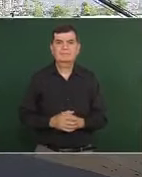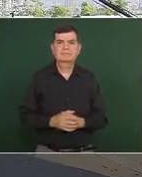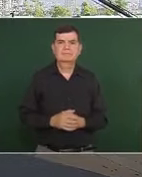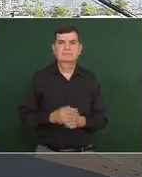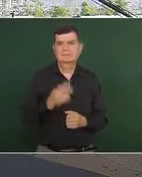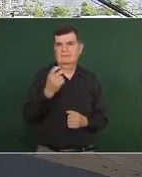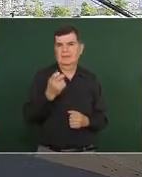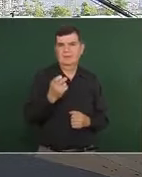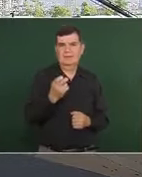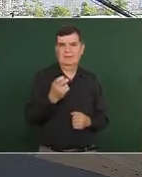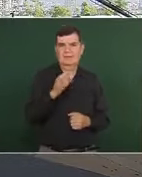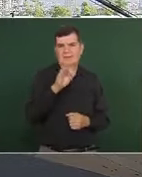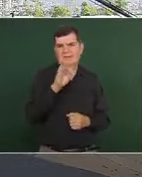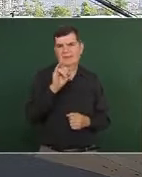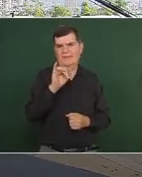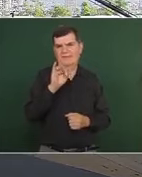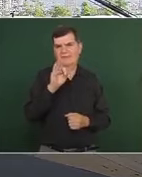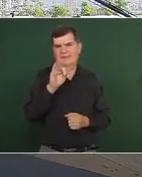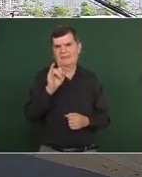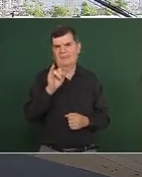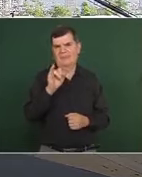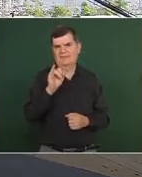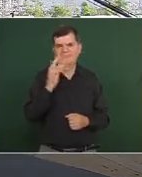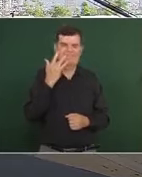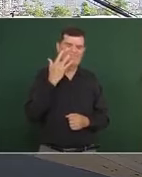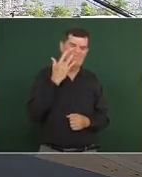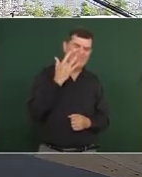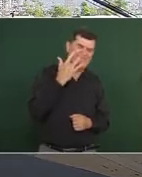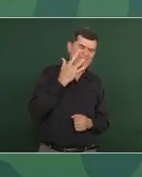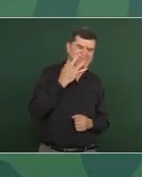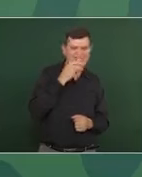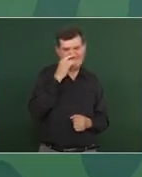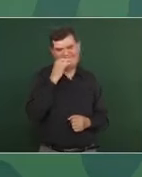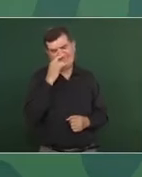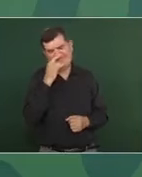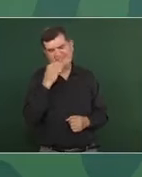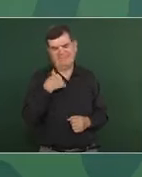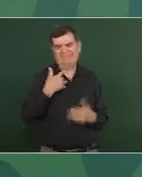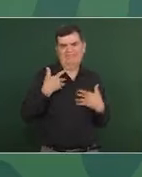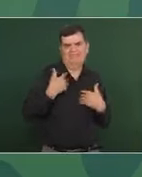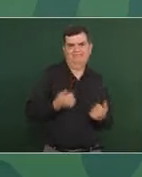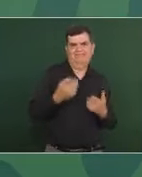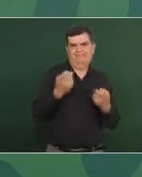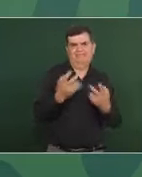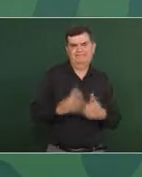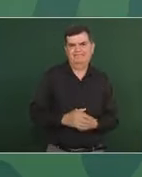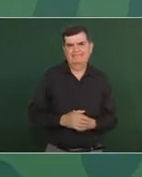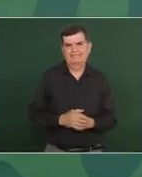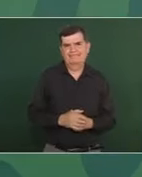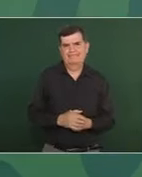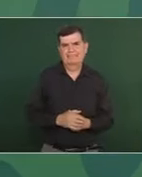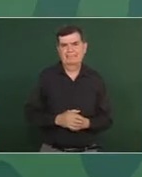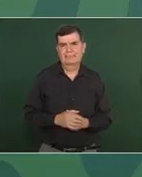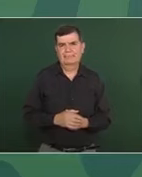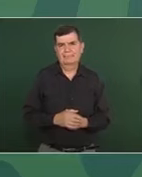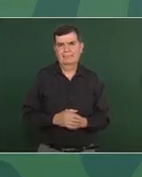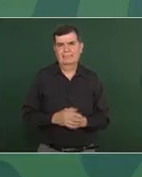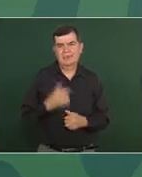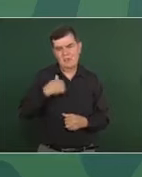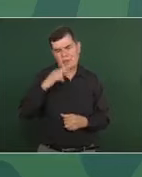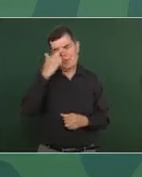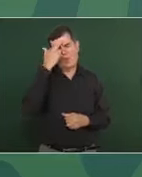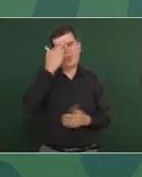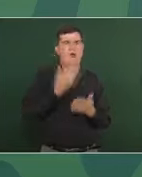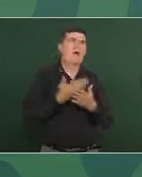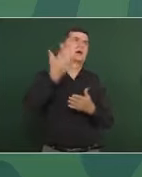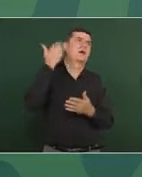Eso tampoco los fifís lo entienden. Recuerdo que cuando hablamos